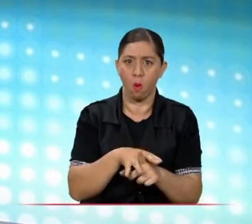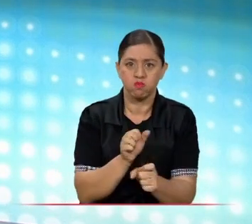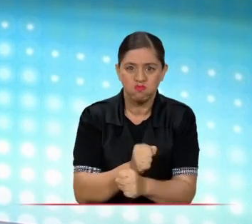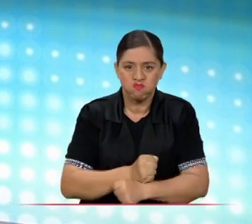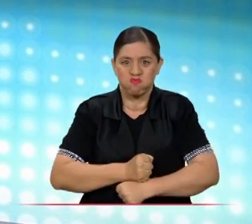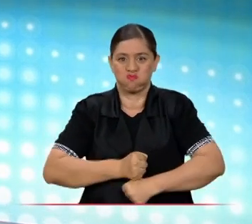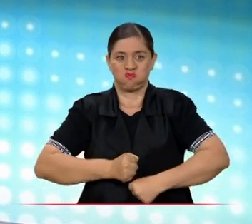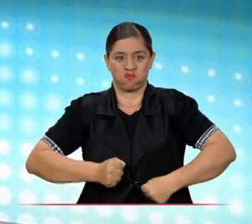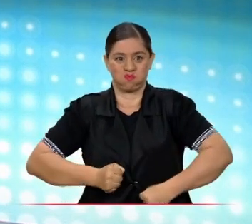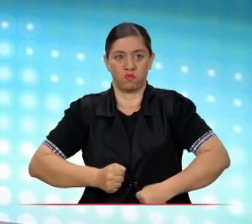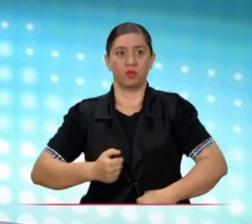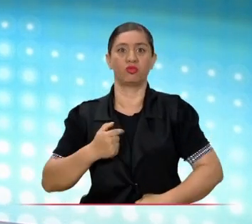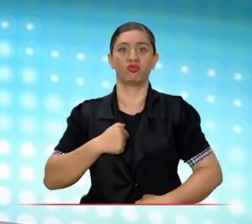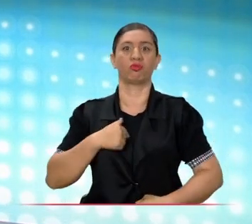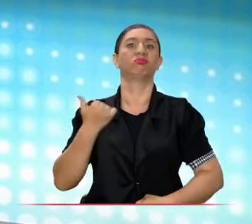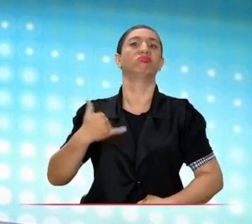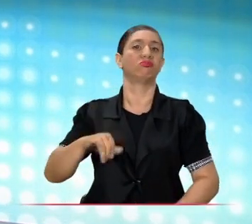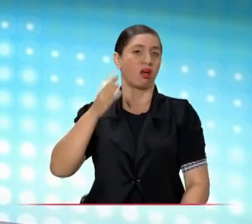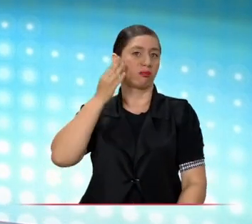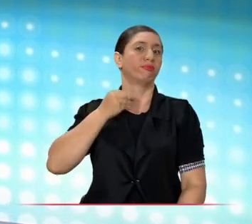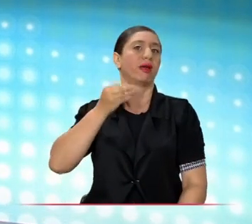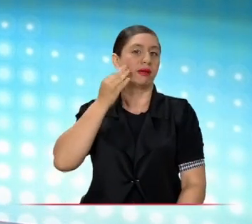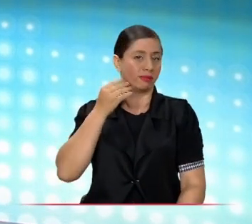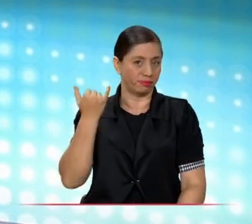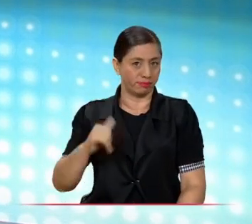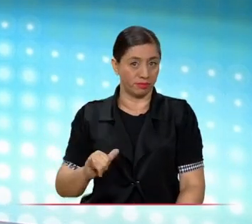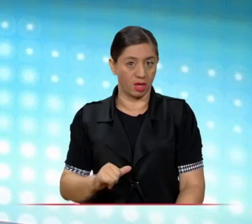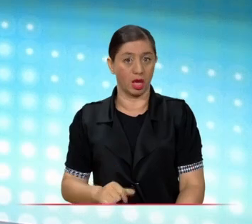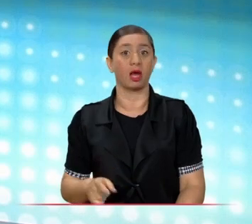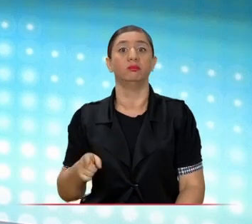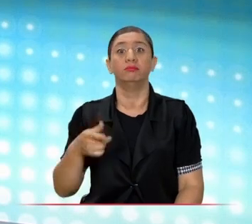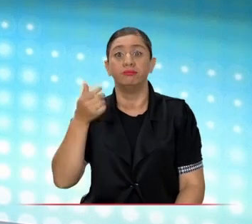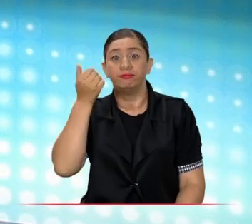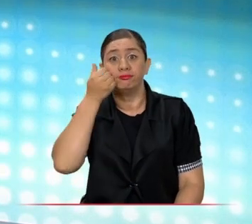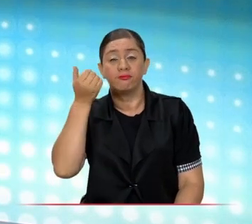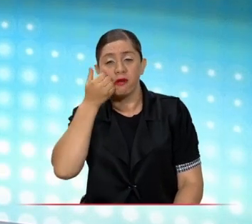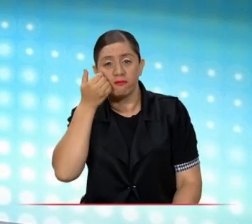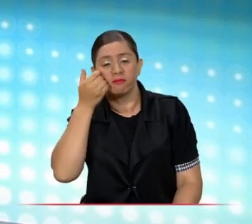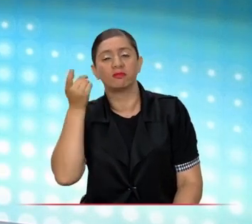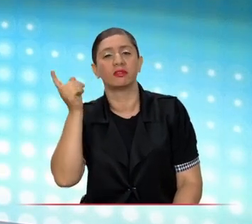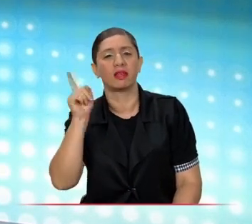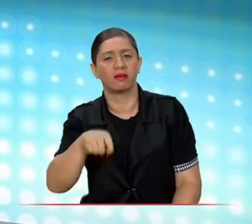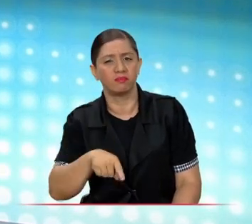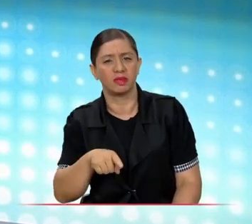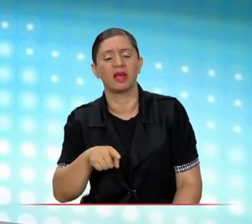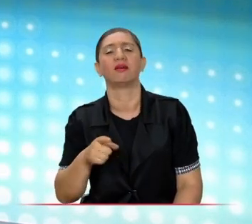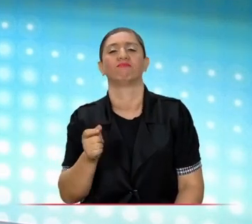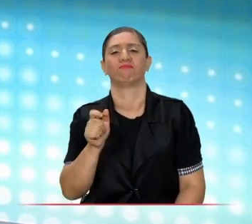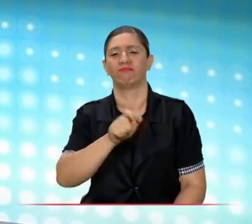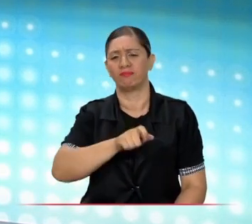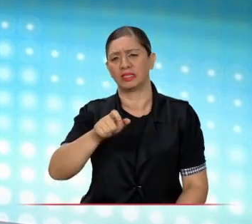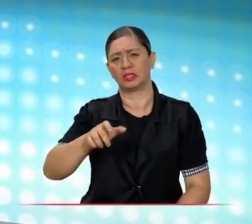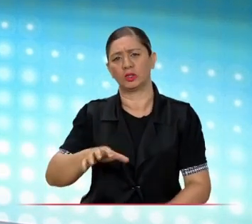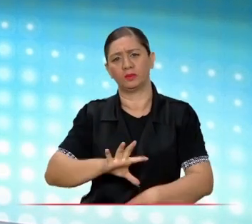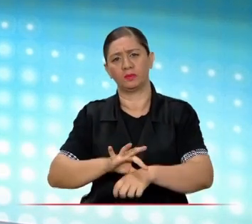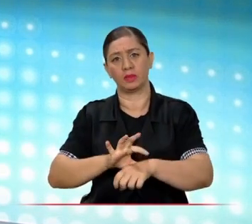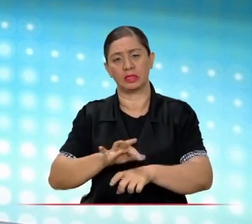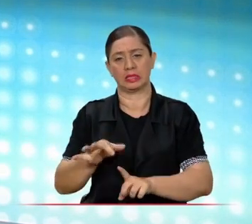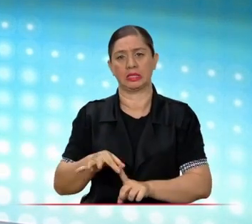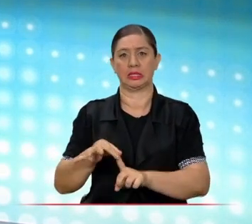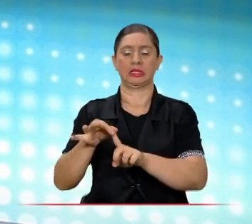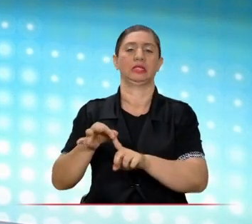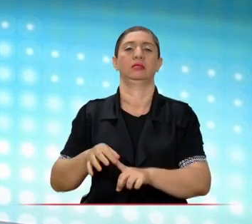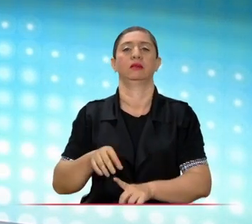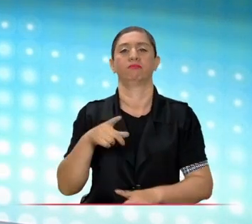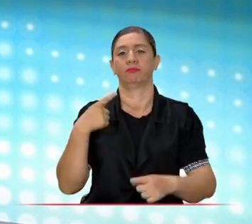obesidad. Yo por lo menos ya lo viví. Y además, este diagnóstico es considerado, Armando, por los especialistas como la epidemia del